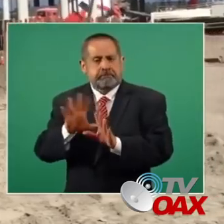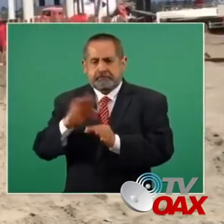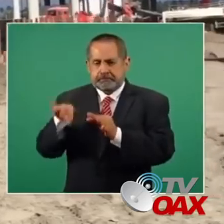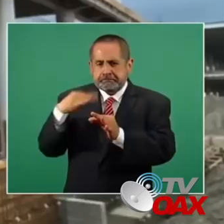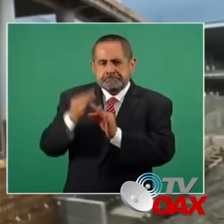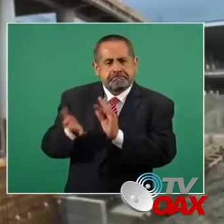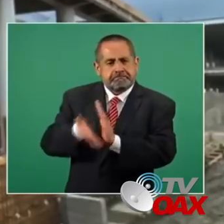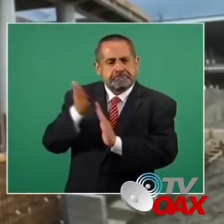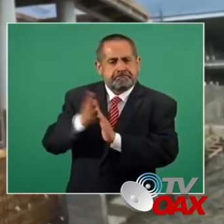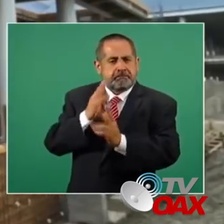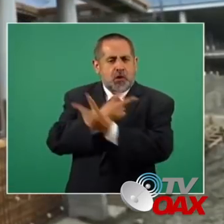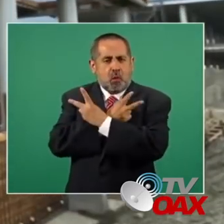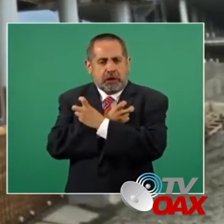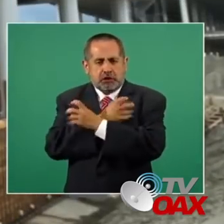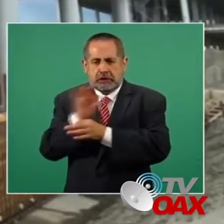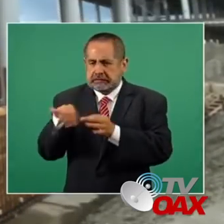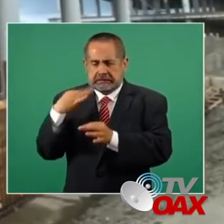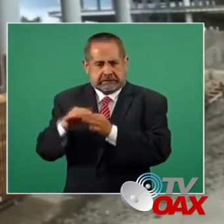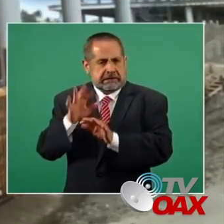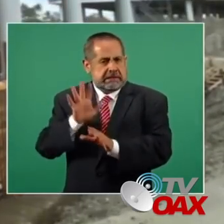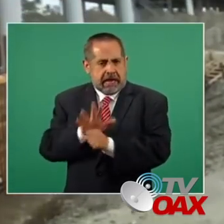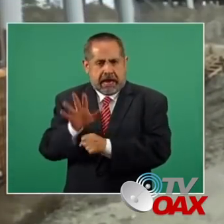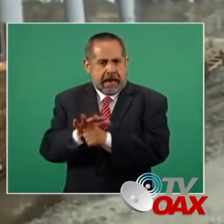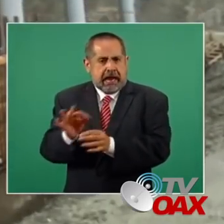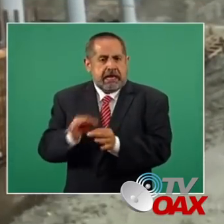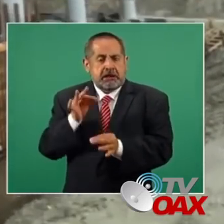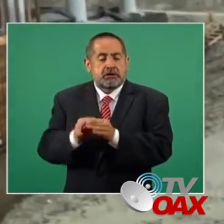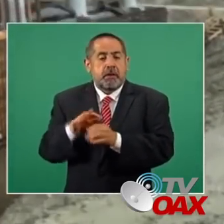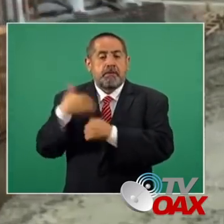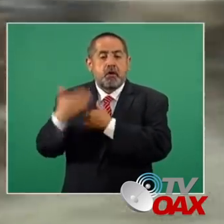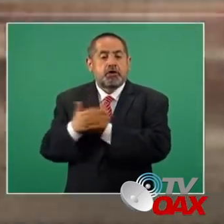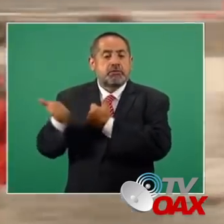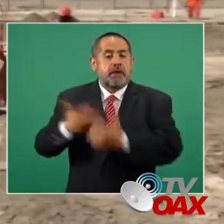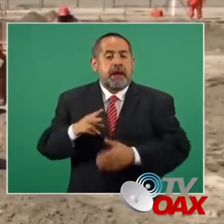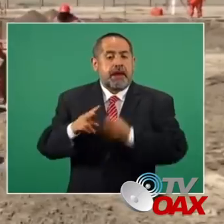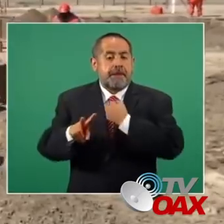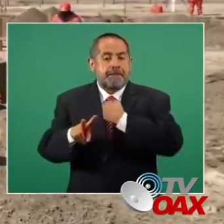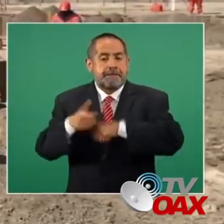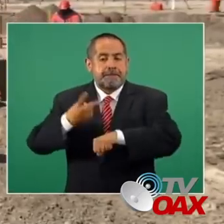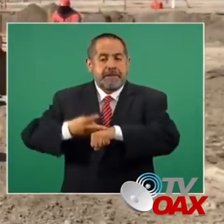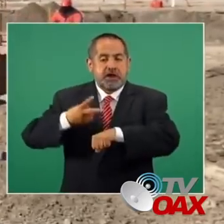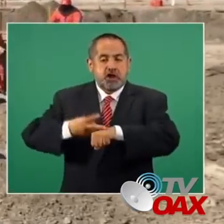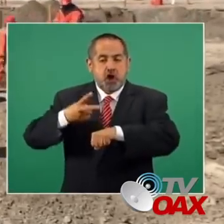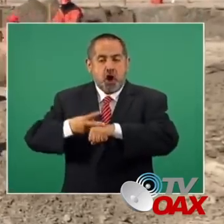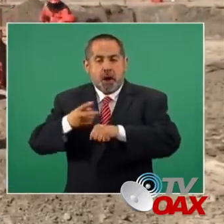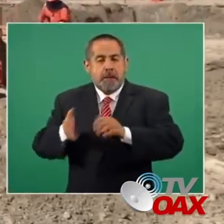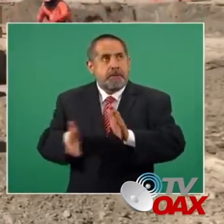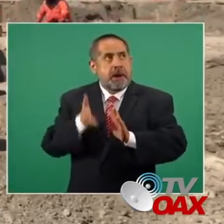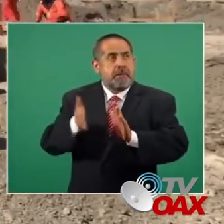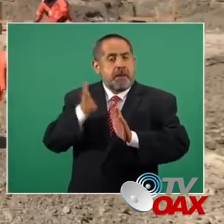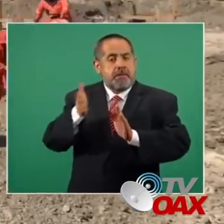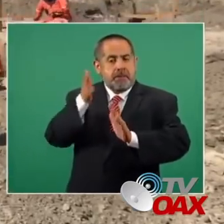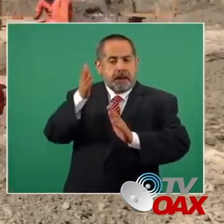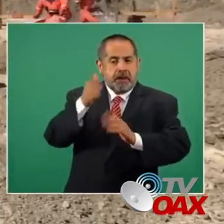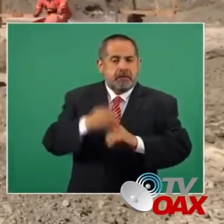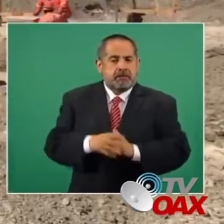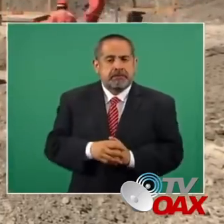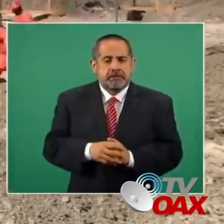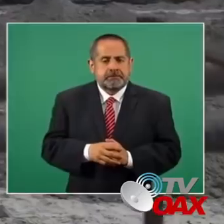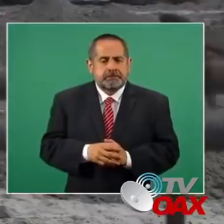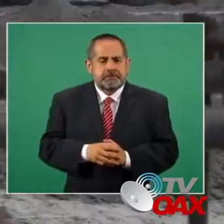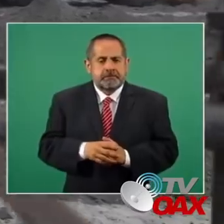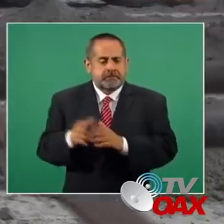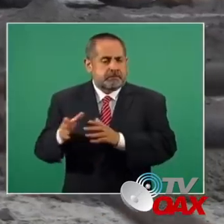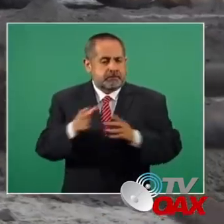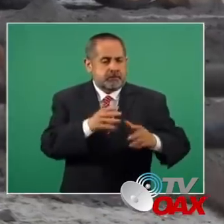primaria y se trabaja en los soportes que recibirán los vidrios especiales. El laboratorio está dividido en cuatro secciones, para el